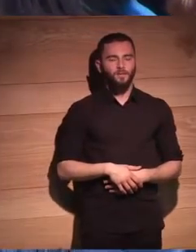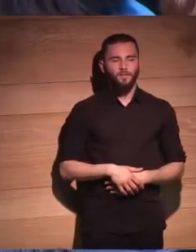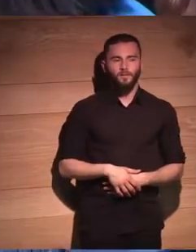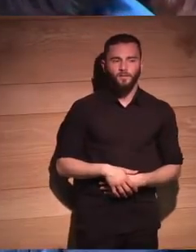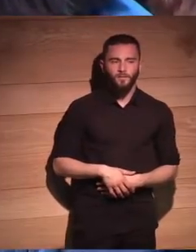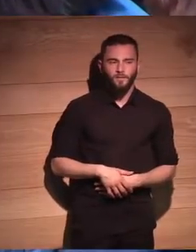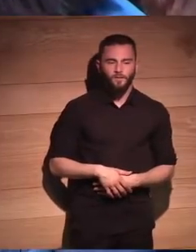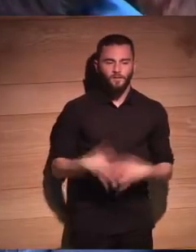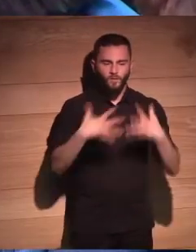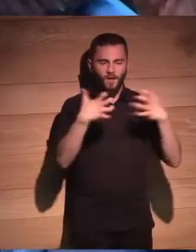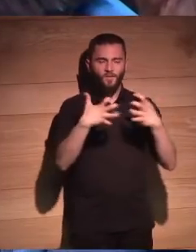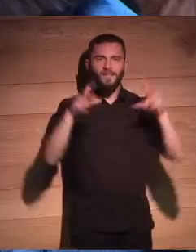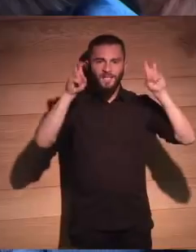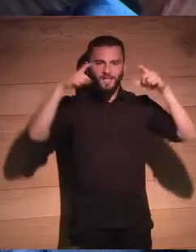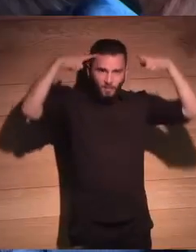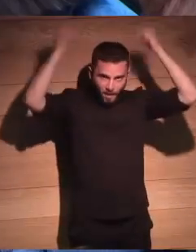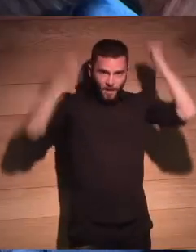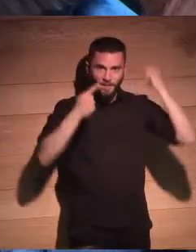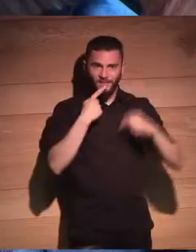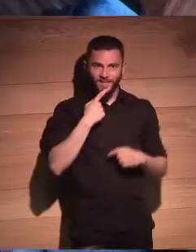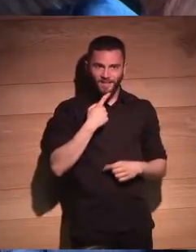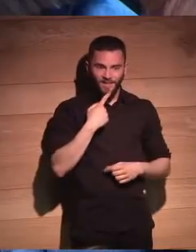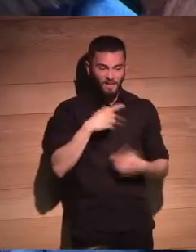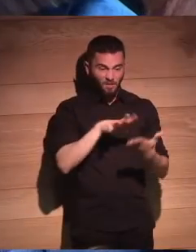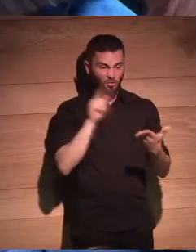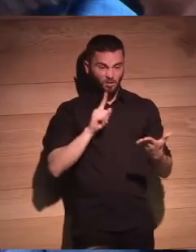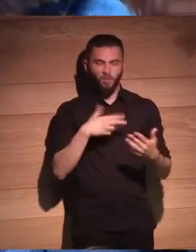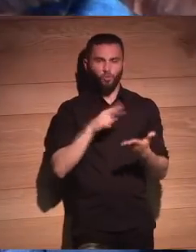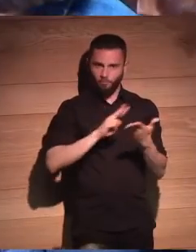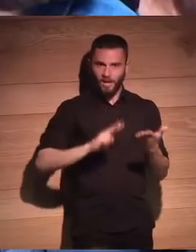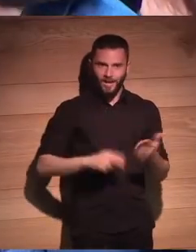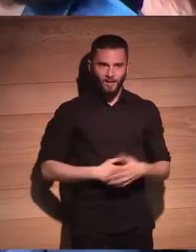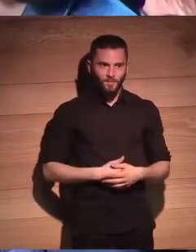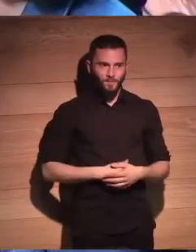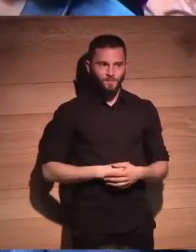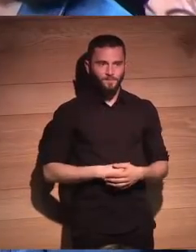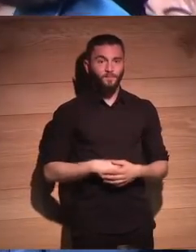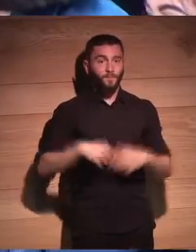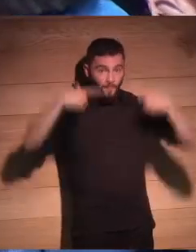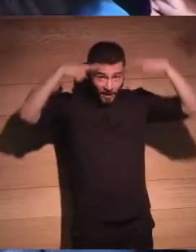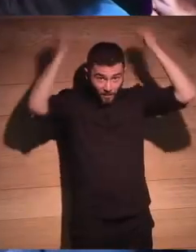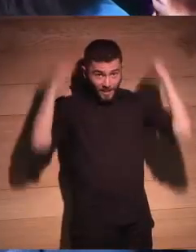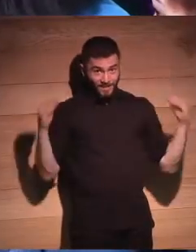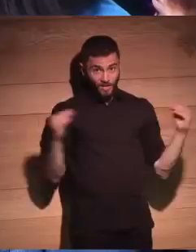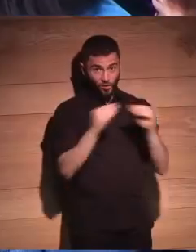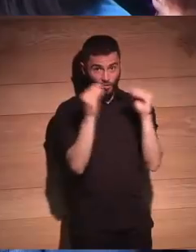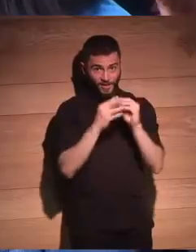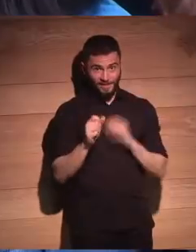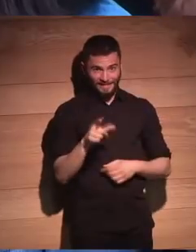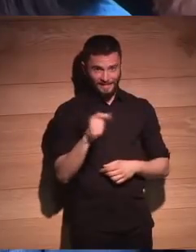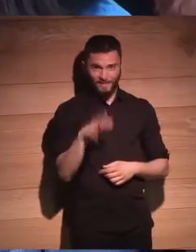una frase sobre Batman que dice, que no entiendo nada de la frase, pero la leo. En Batman coinciden la